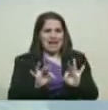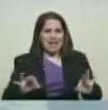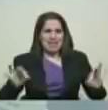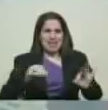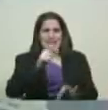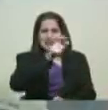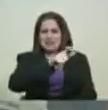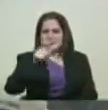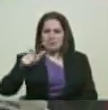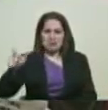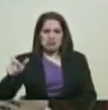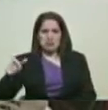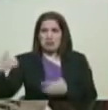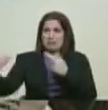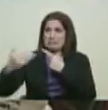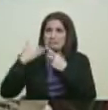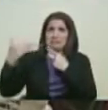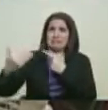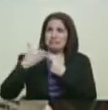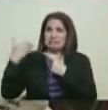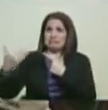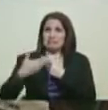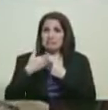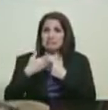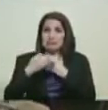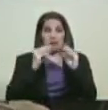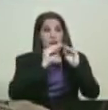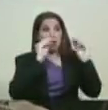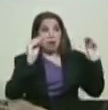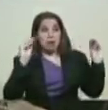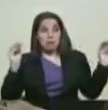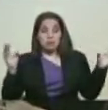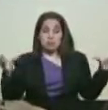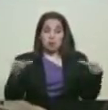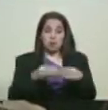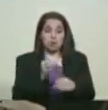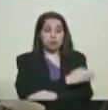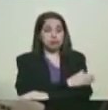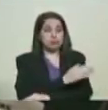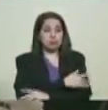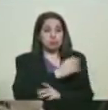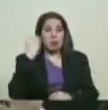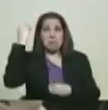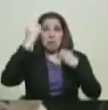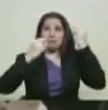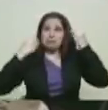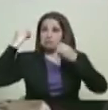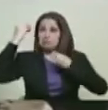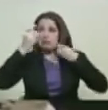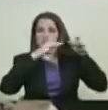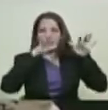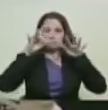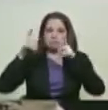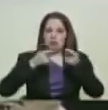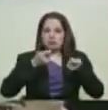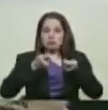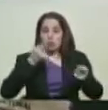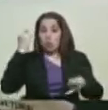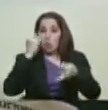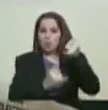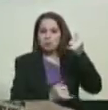Nada ni nadie, recalco, para los conspiradores y golpistas que andan por ahí pensando en golpes de última